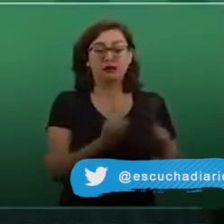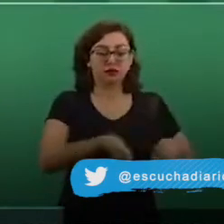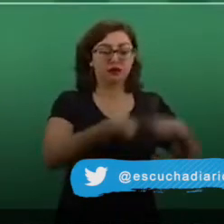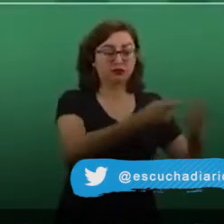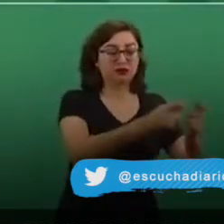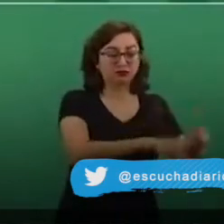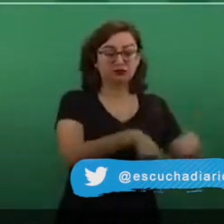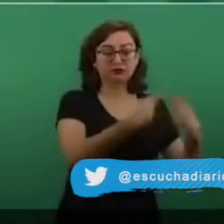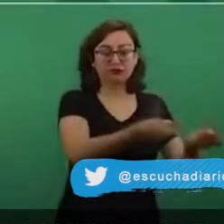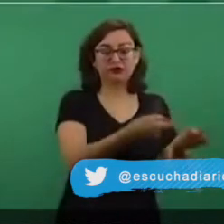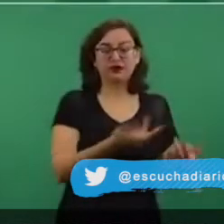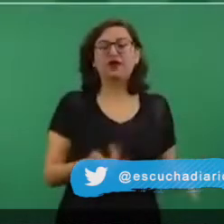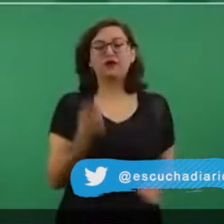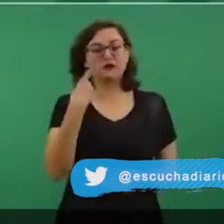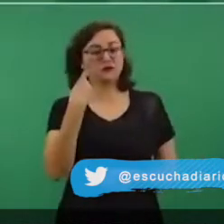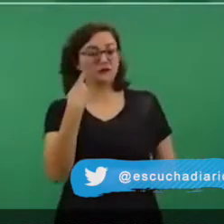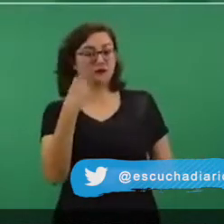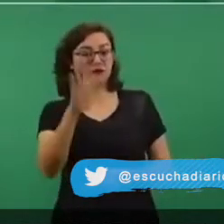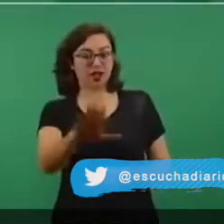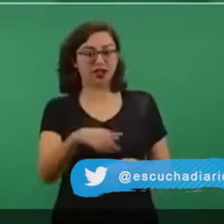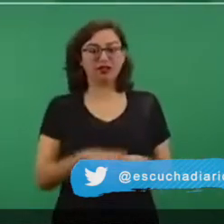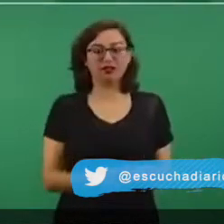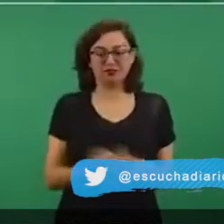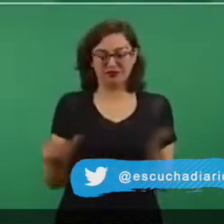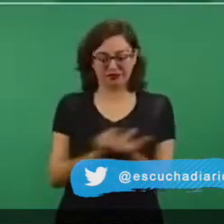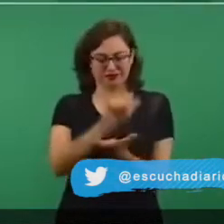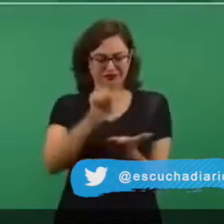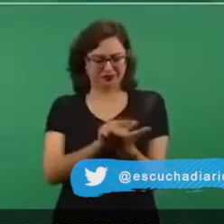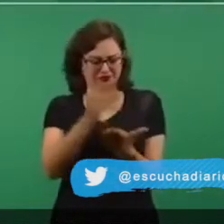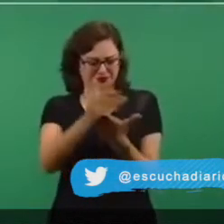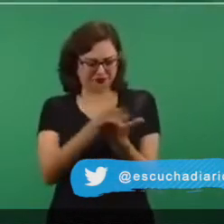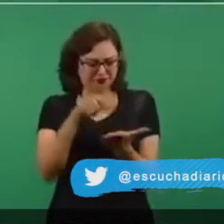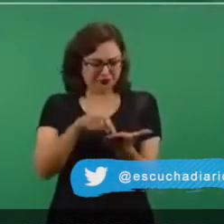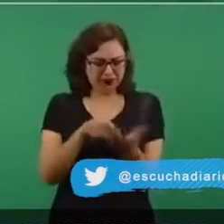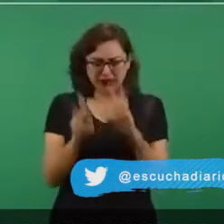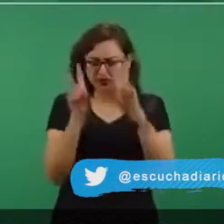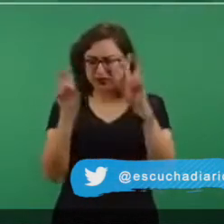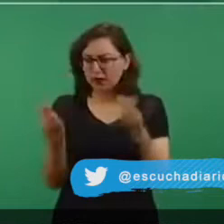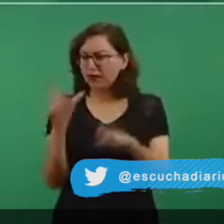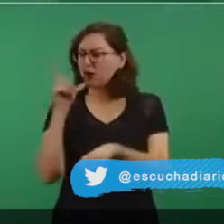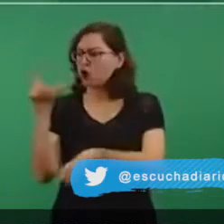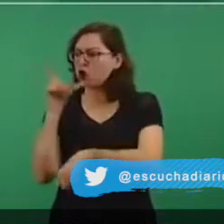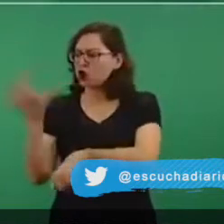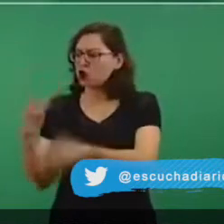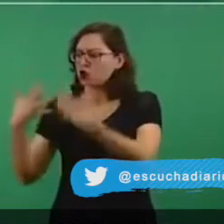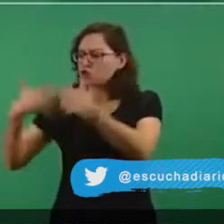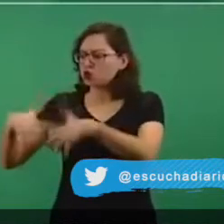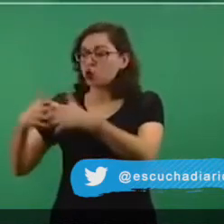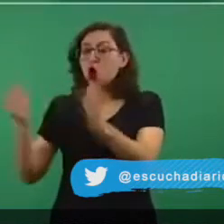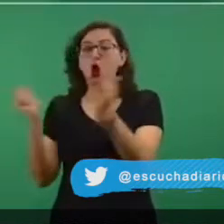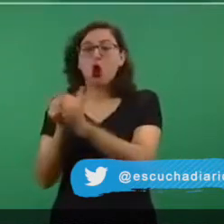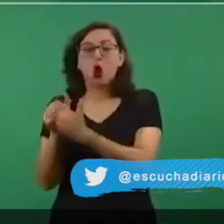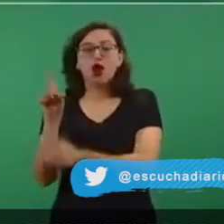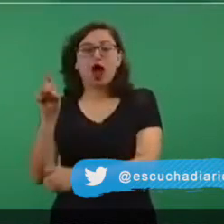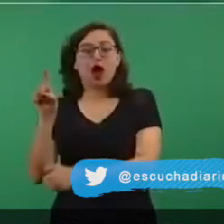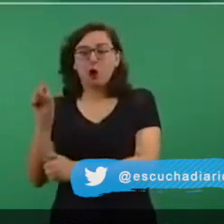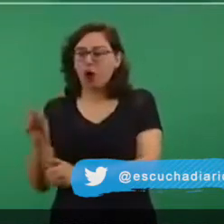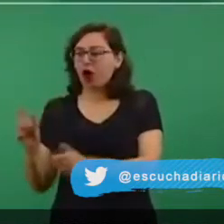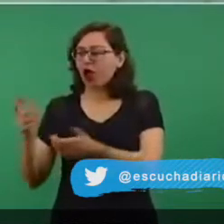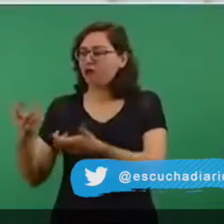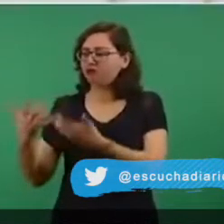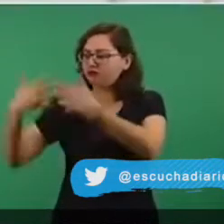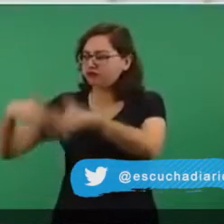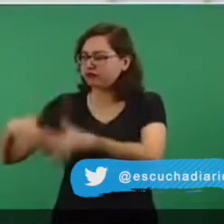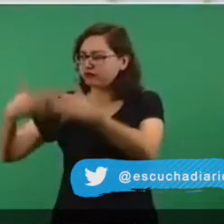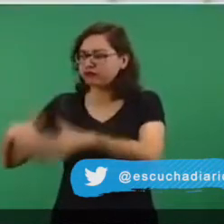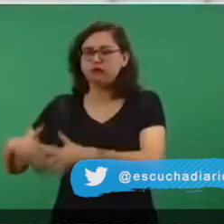lo que se produce en las hidroeléctricas de la Comisión Federal de Electricidad. ¿Y cómo